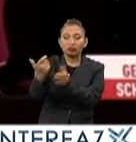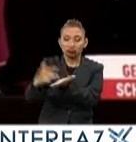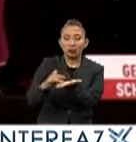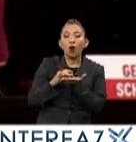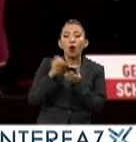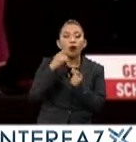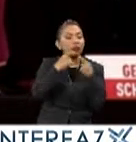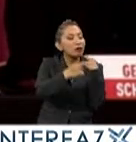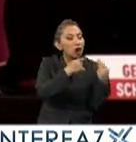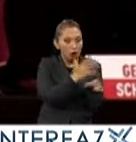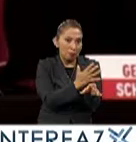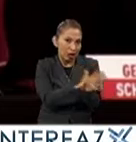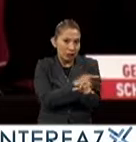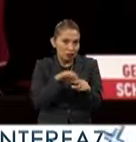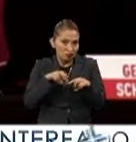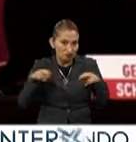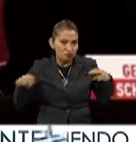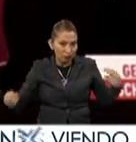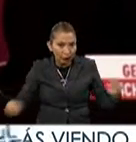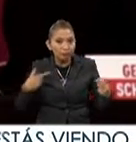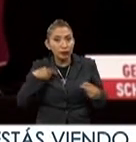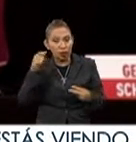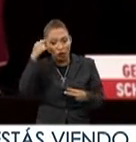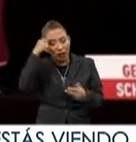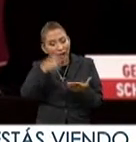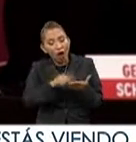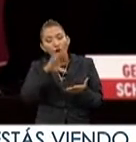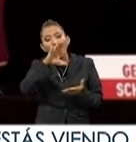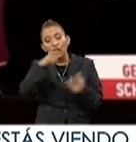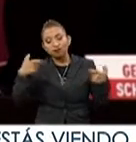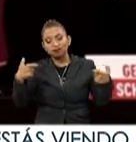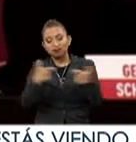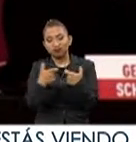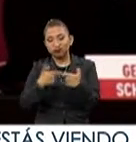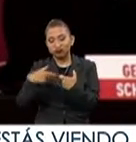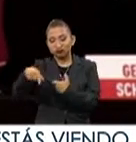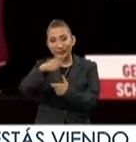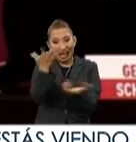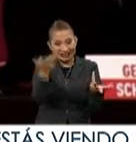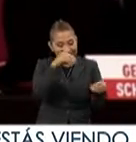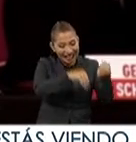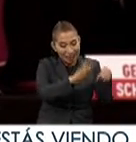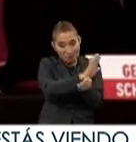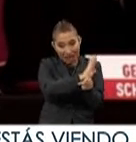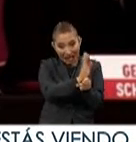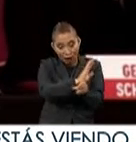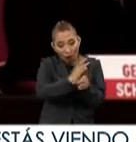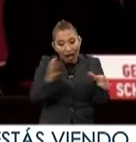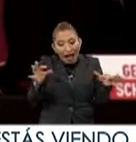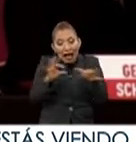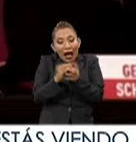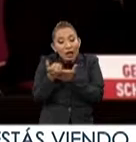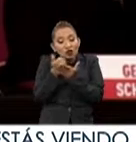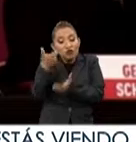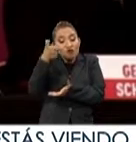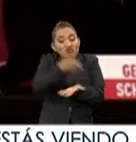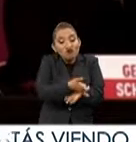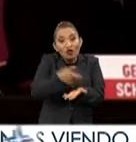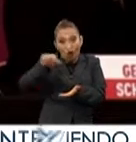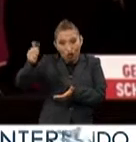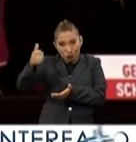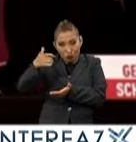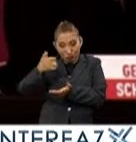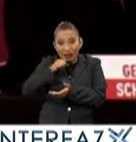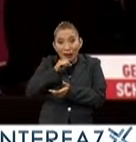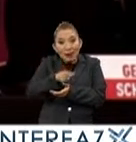podré discutirlo con mis compañeros en la mesa, cuando creo que la coproducción no solamente permite acercarse de financiamiento de otras